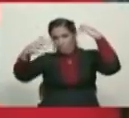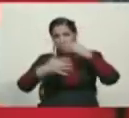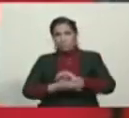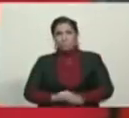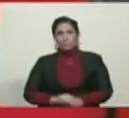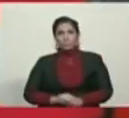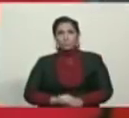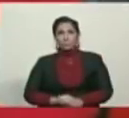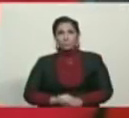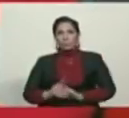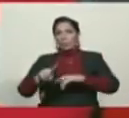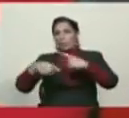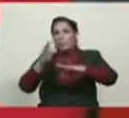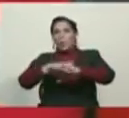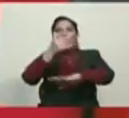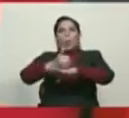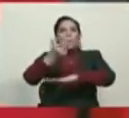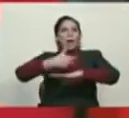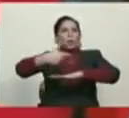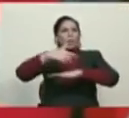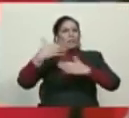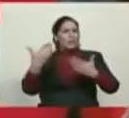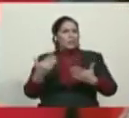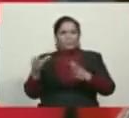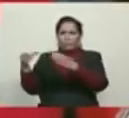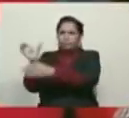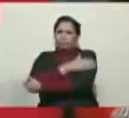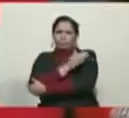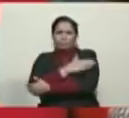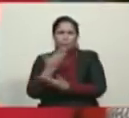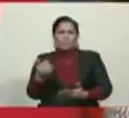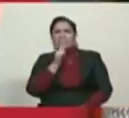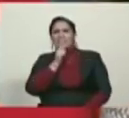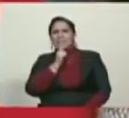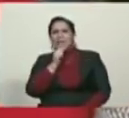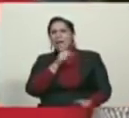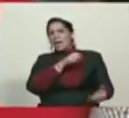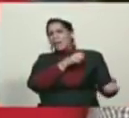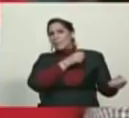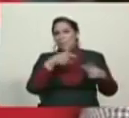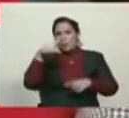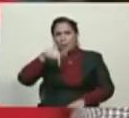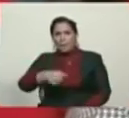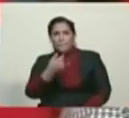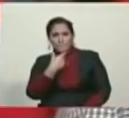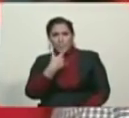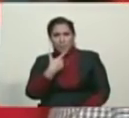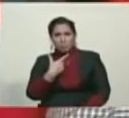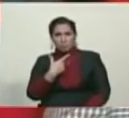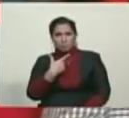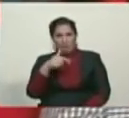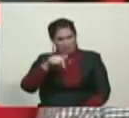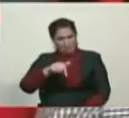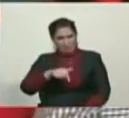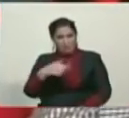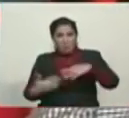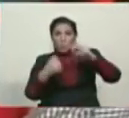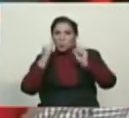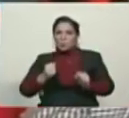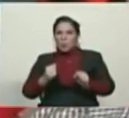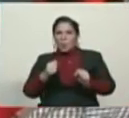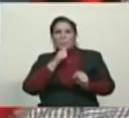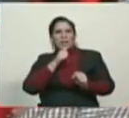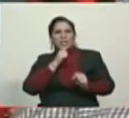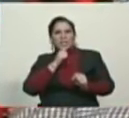Y después culpan al gobierno. ¿Quién trajo esas medicinas para acá? La revolución, el gobierno. ¿Para quién? Para atender a nuestro